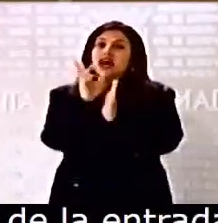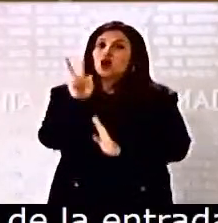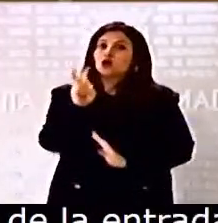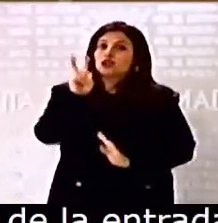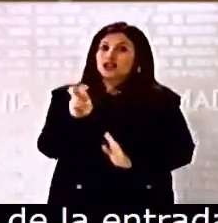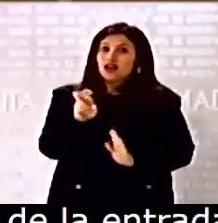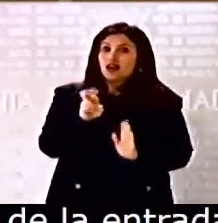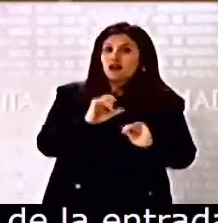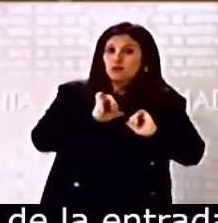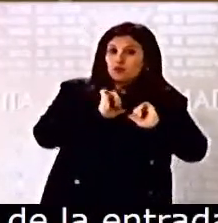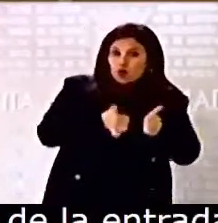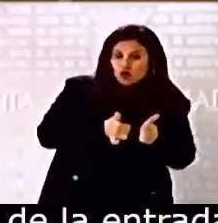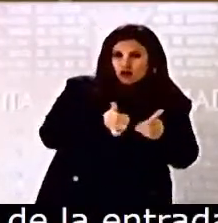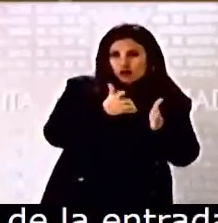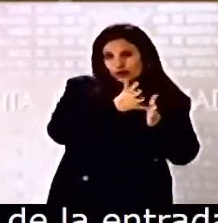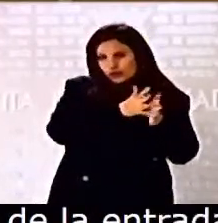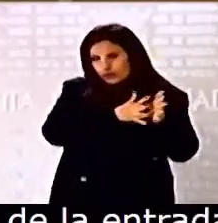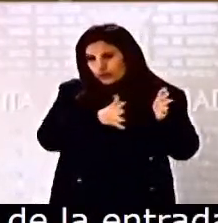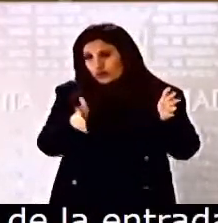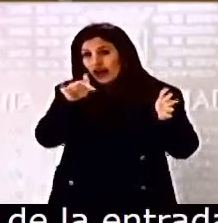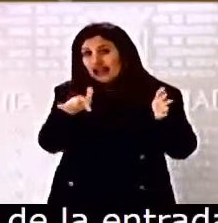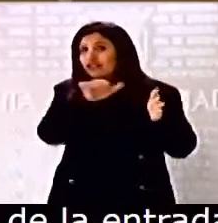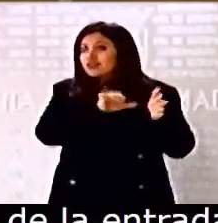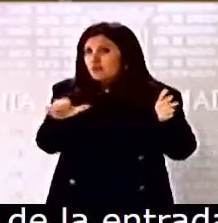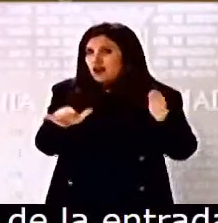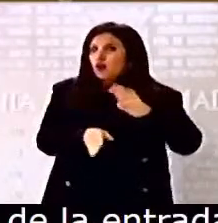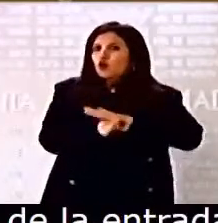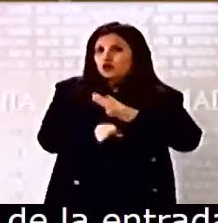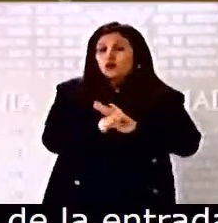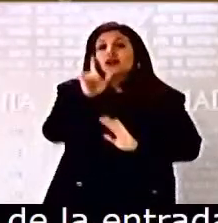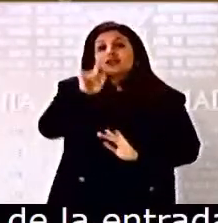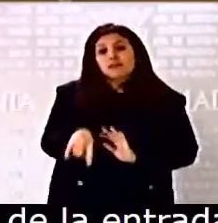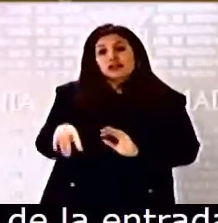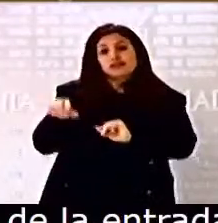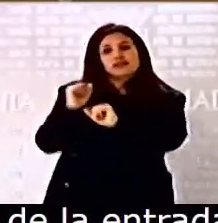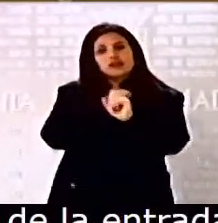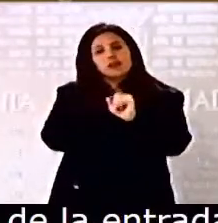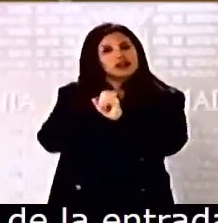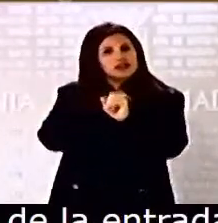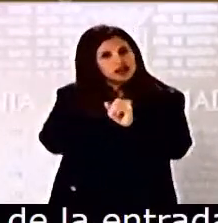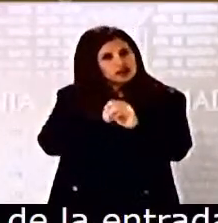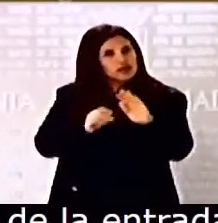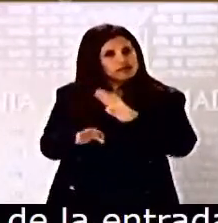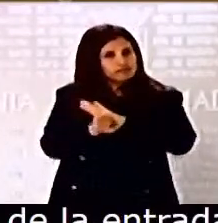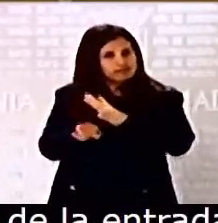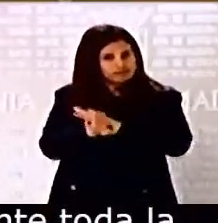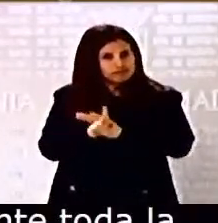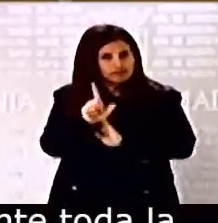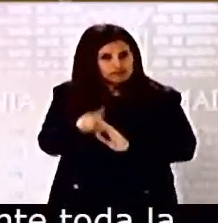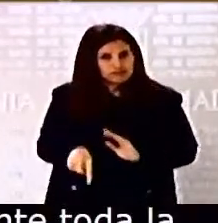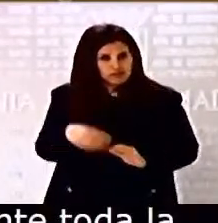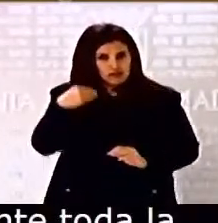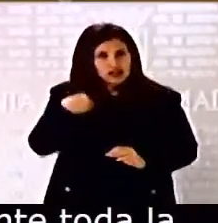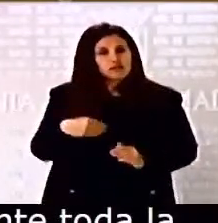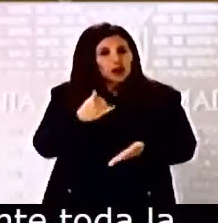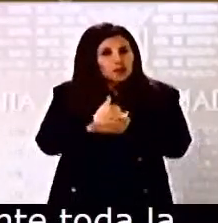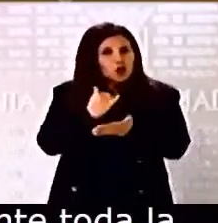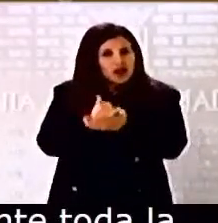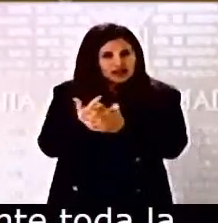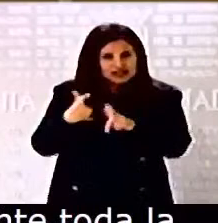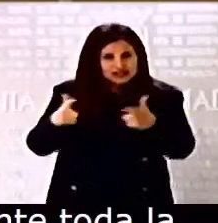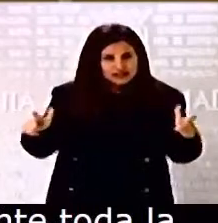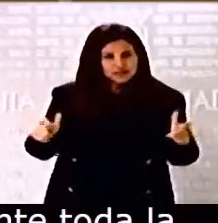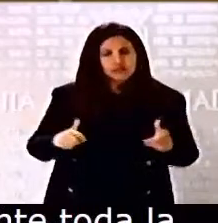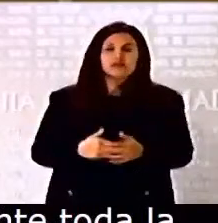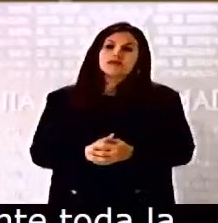durante toda esta semana y durante la Semana Santa, pues esos cribados nos están permitiendo